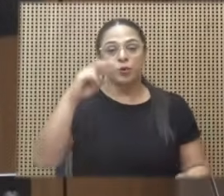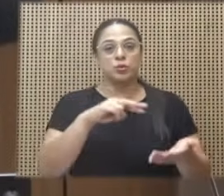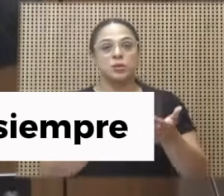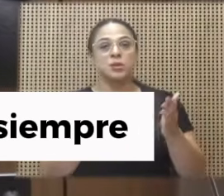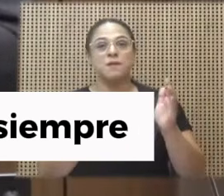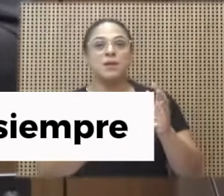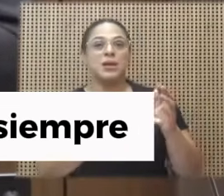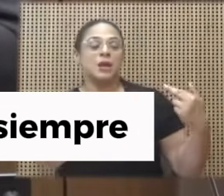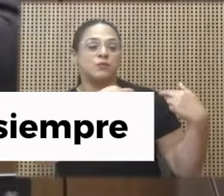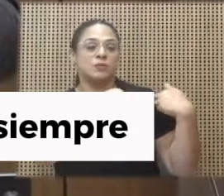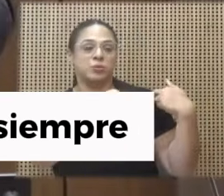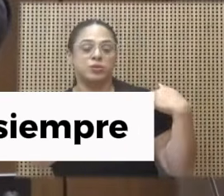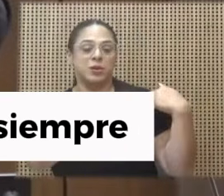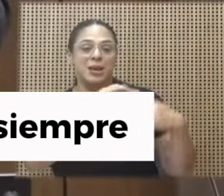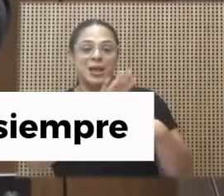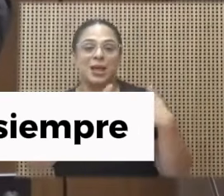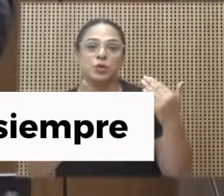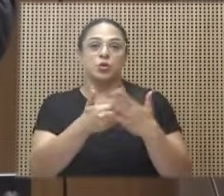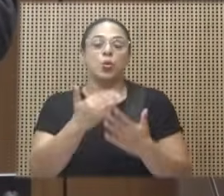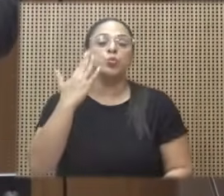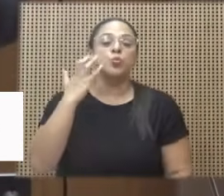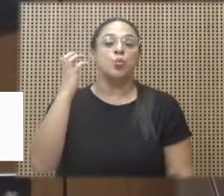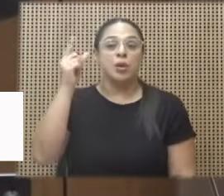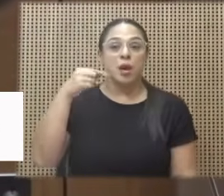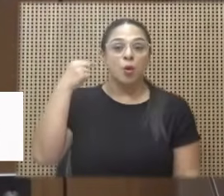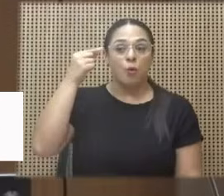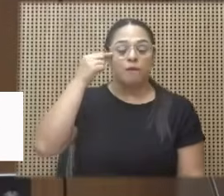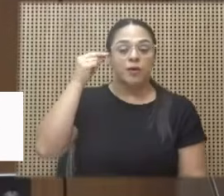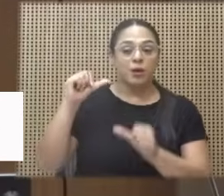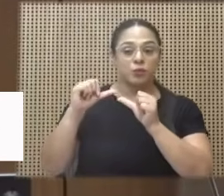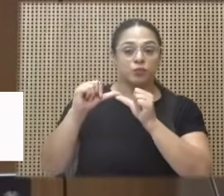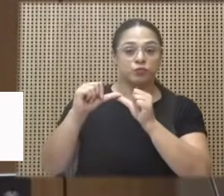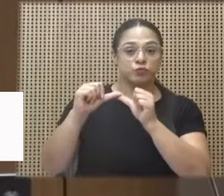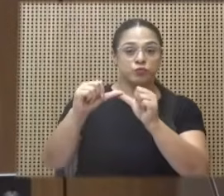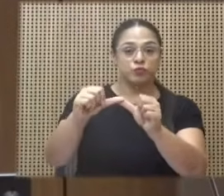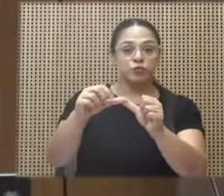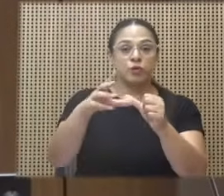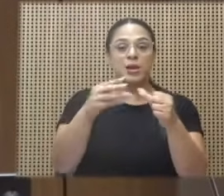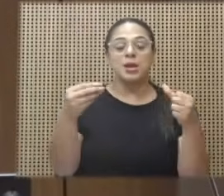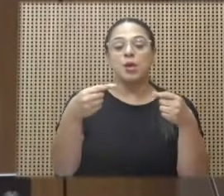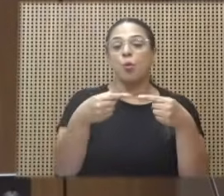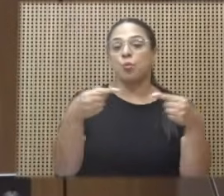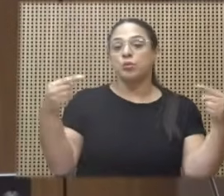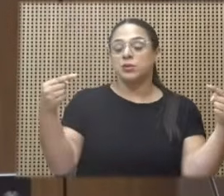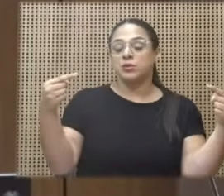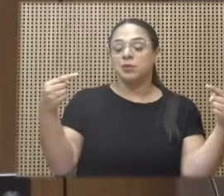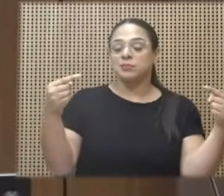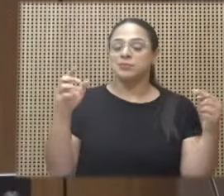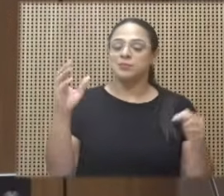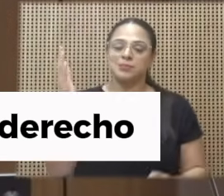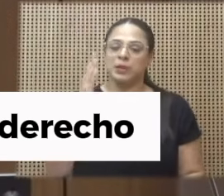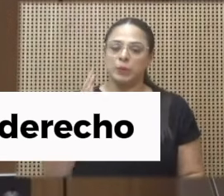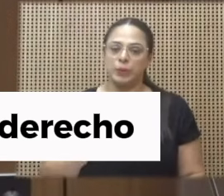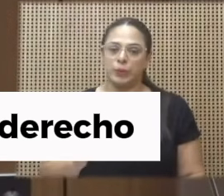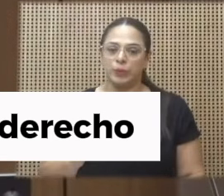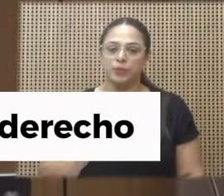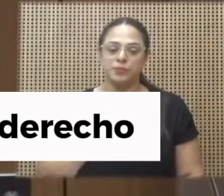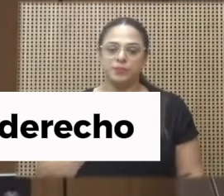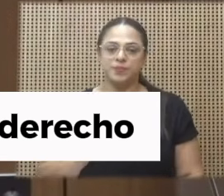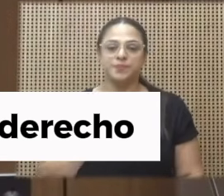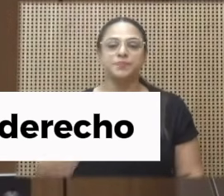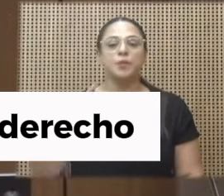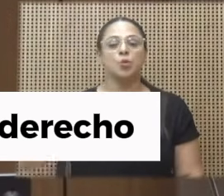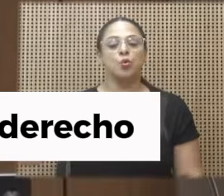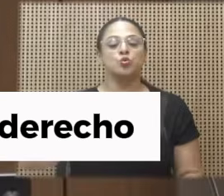todos, porque estar en el gobierno no es para siempre, y estar en la oposición tampoco. Somos hijos de un